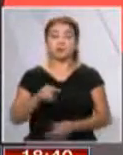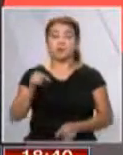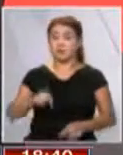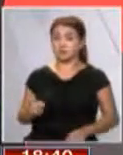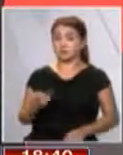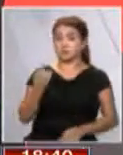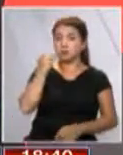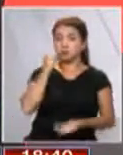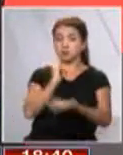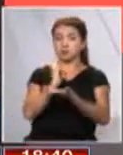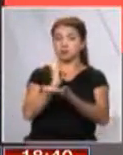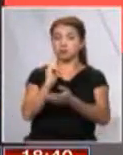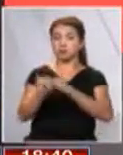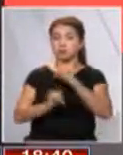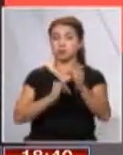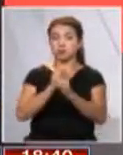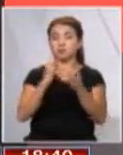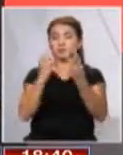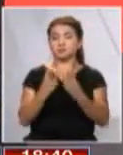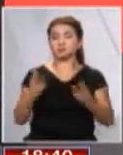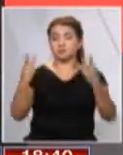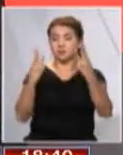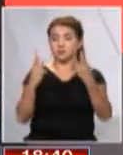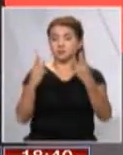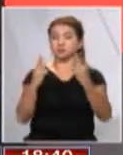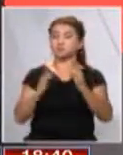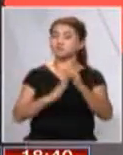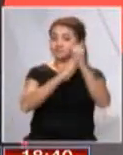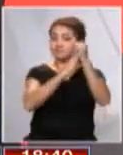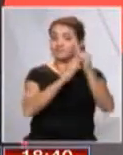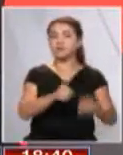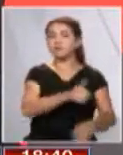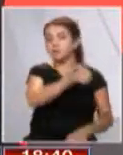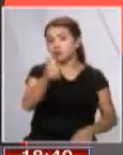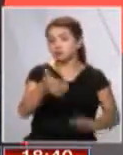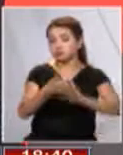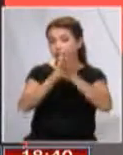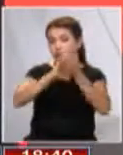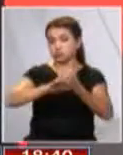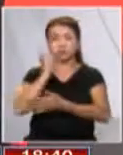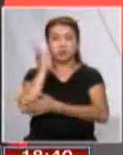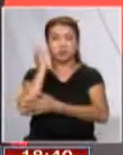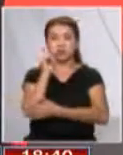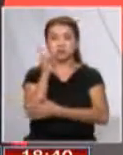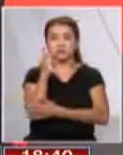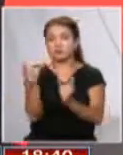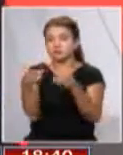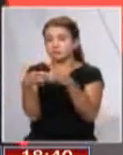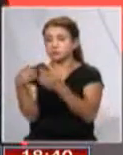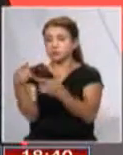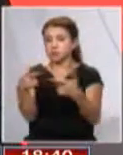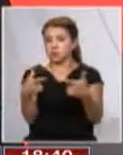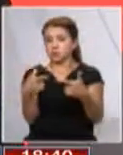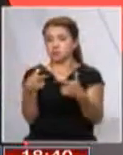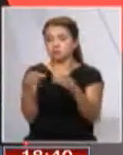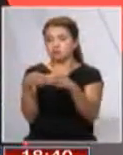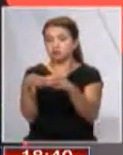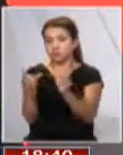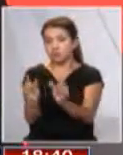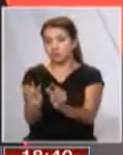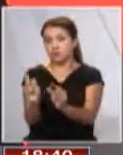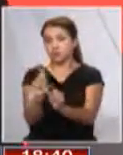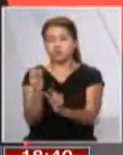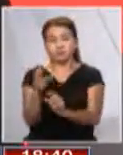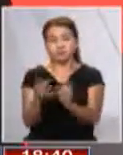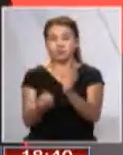es un organismo internacional o no mujeres está liderando el tema de mujeres para todas las mujeres no de un sector político no solamente de la nueva mayoría